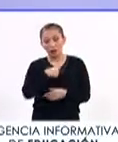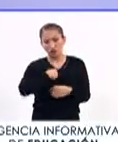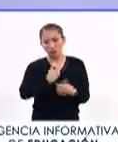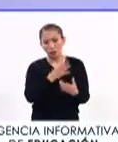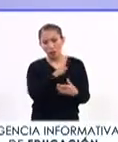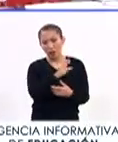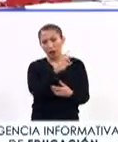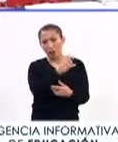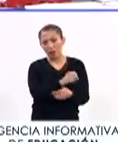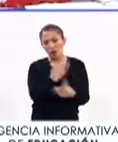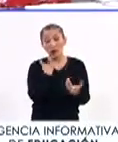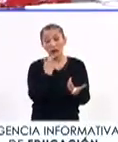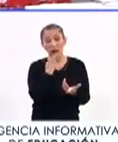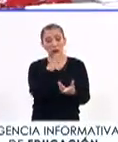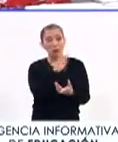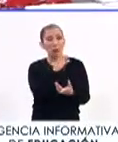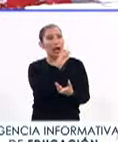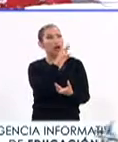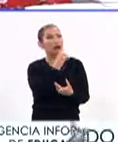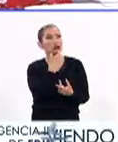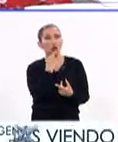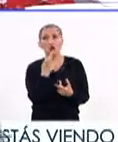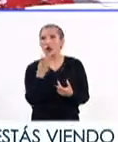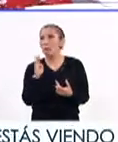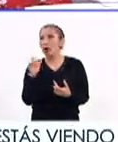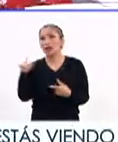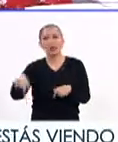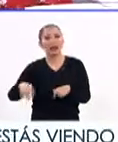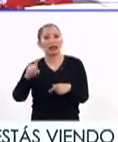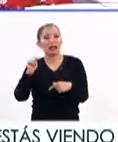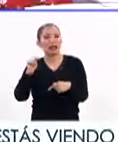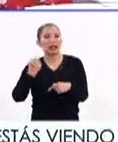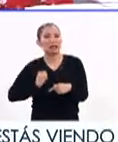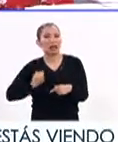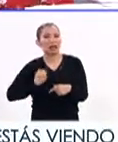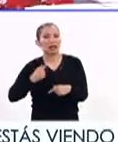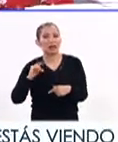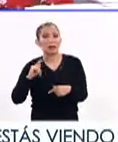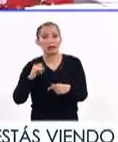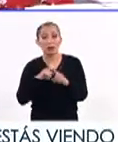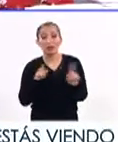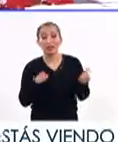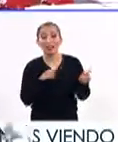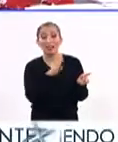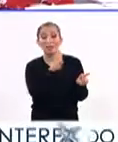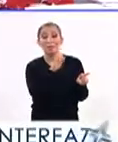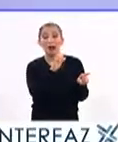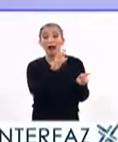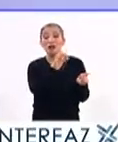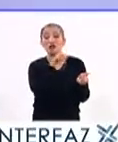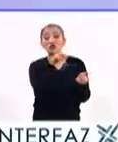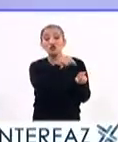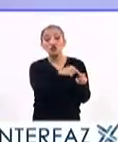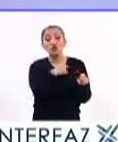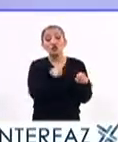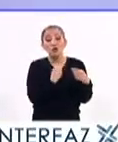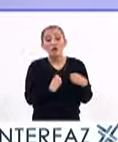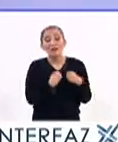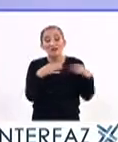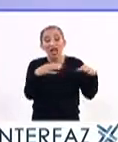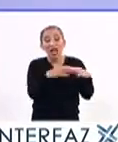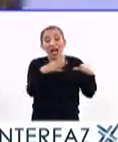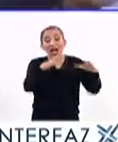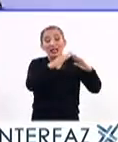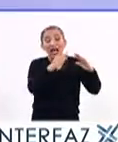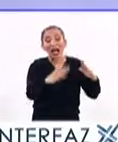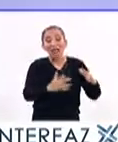Y cuando tú hablas de un barrio es como si yo dijera soy del barrio de aquí de Tepito, pero la diferencia, y lo dice el propio Borges, dice es que yo vivía en una